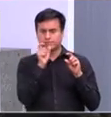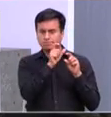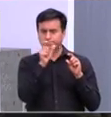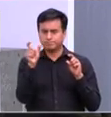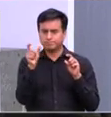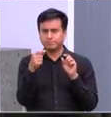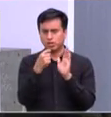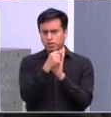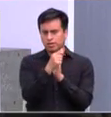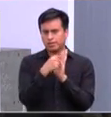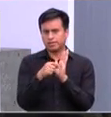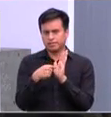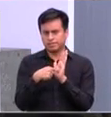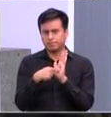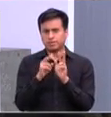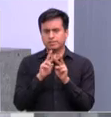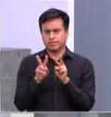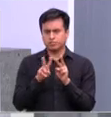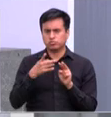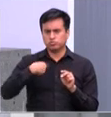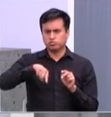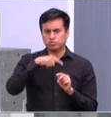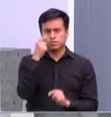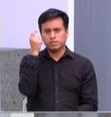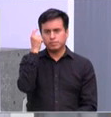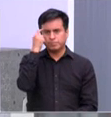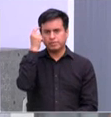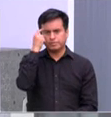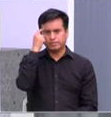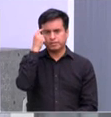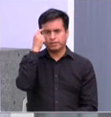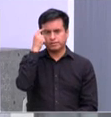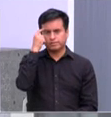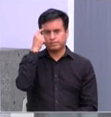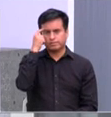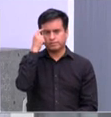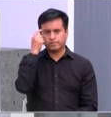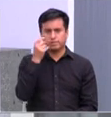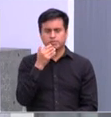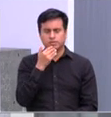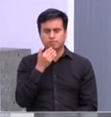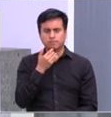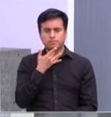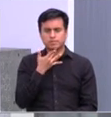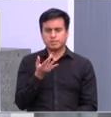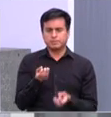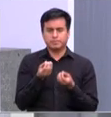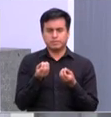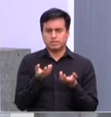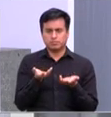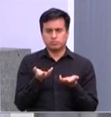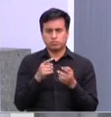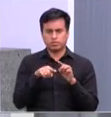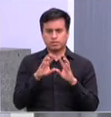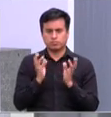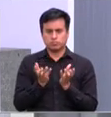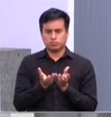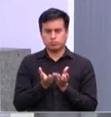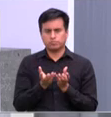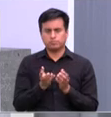que están escritas para hacernos pensar. ¿Para qué pasamos por este